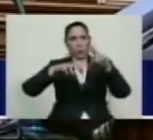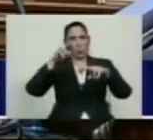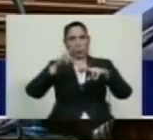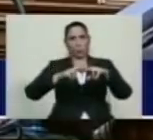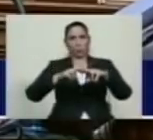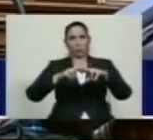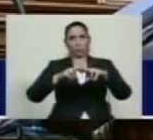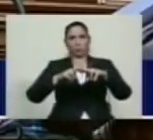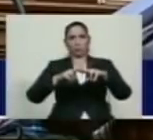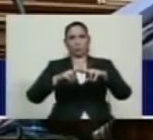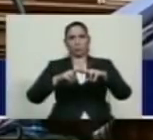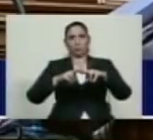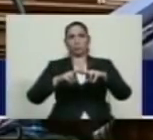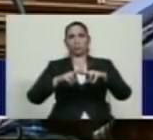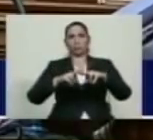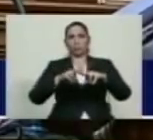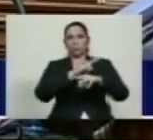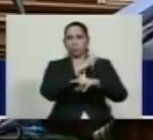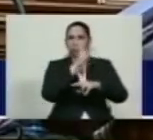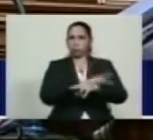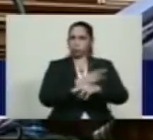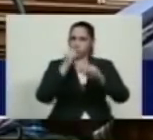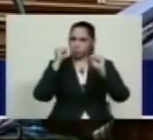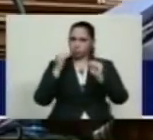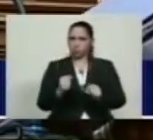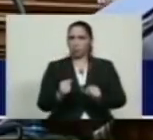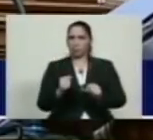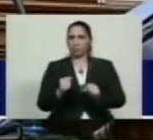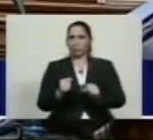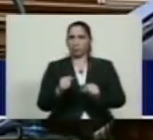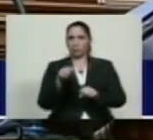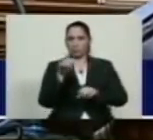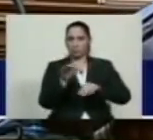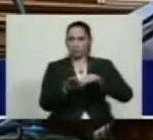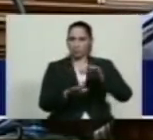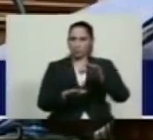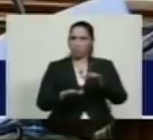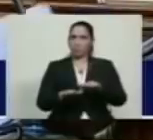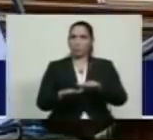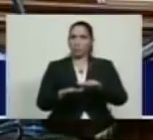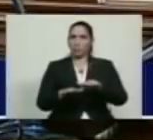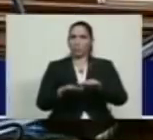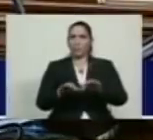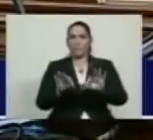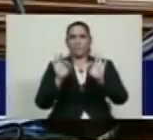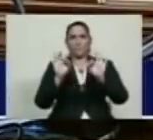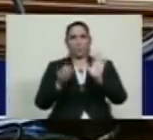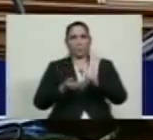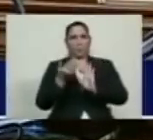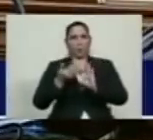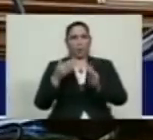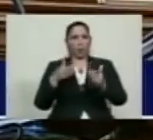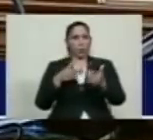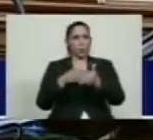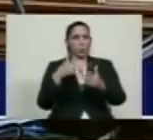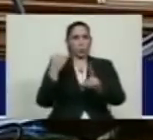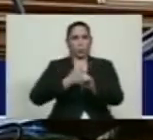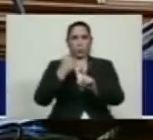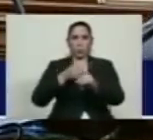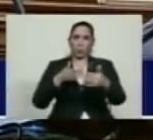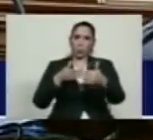el país potencia anhelado, que hoy es base esencial de nuestra lucha antiimperialista